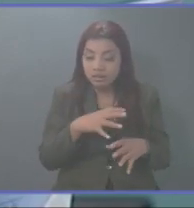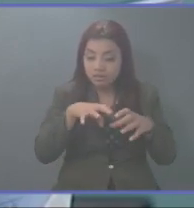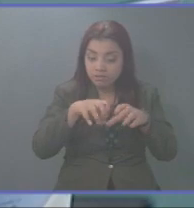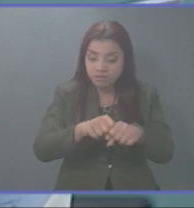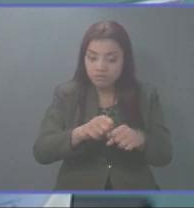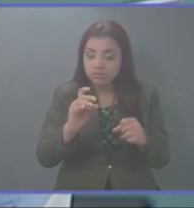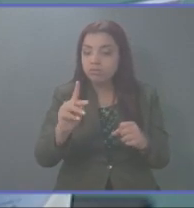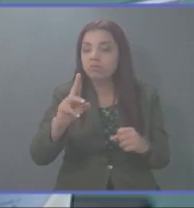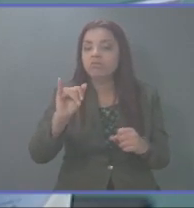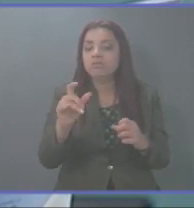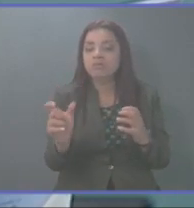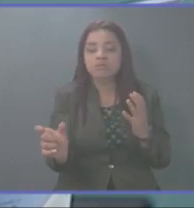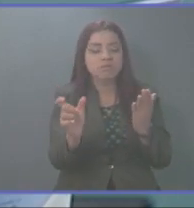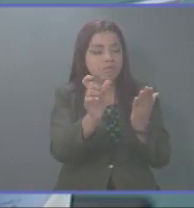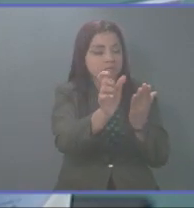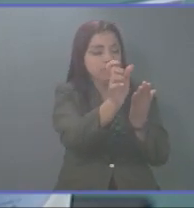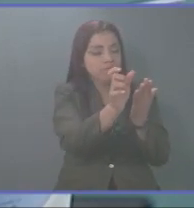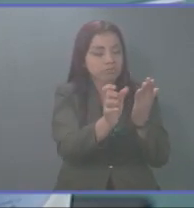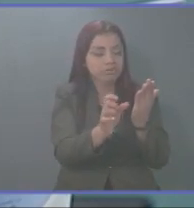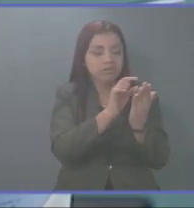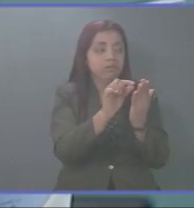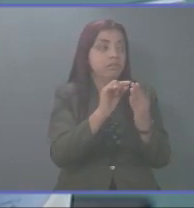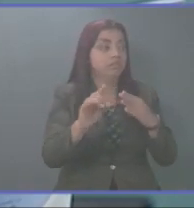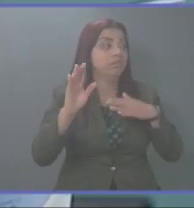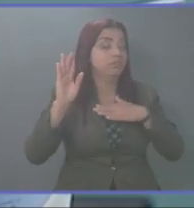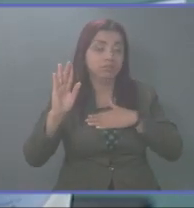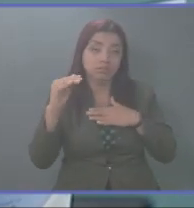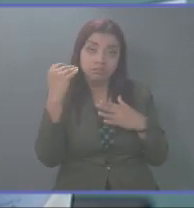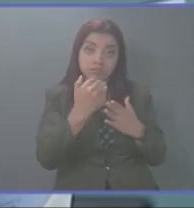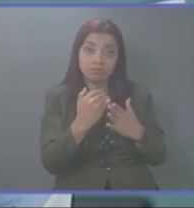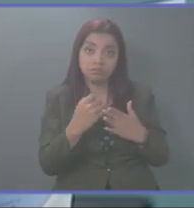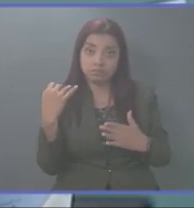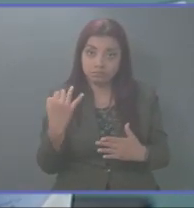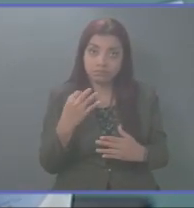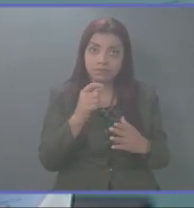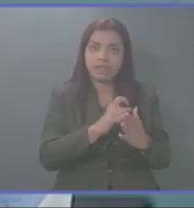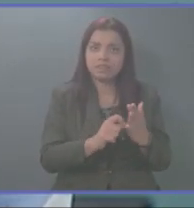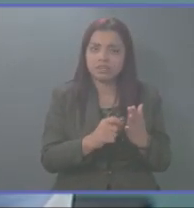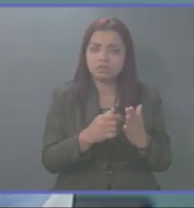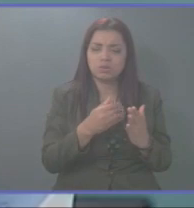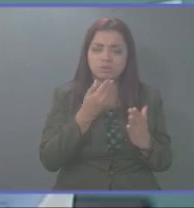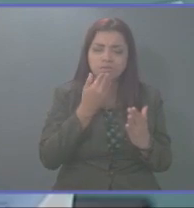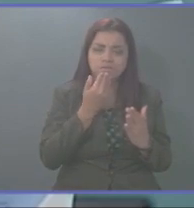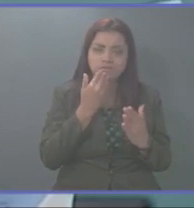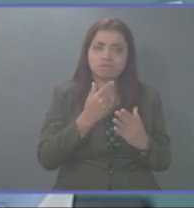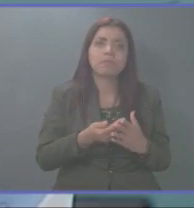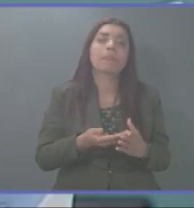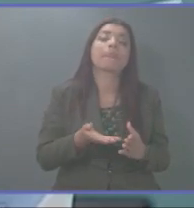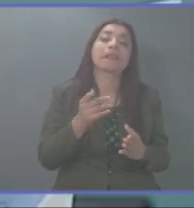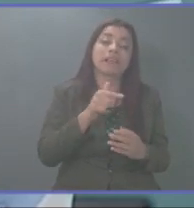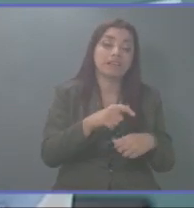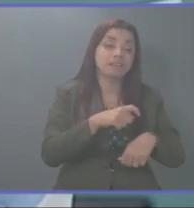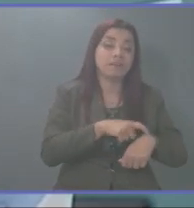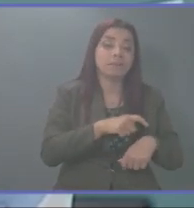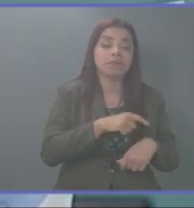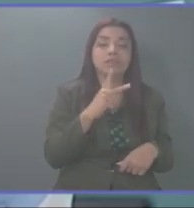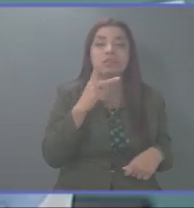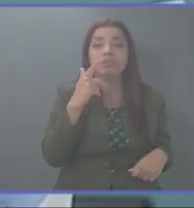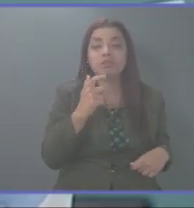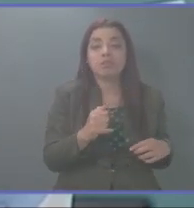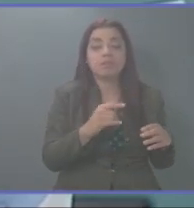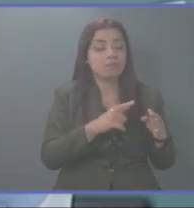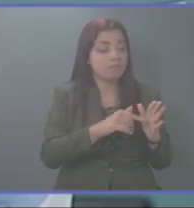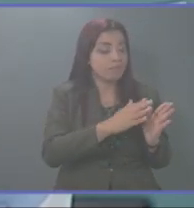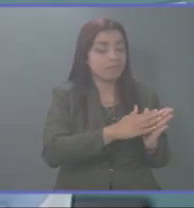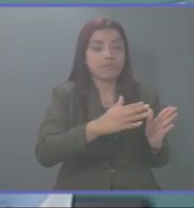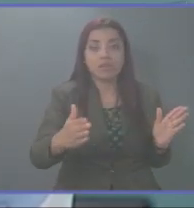respectivo documento único de identidad y cumplido con el requisito indicado en el inciso anterior, previo a dicho plazo de suspensión y cierre del